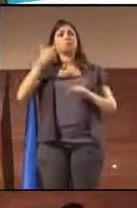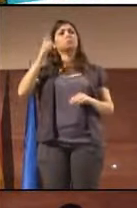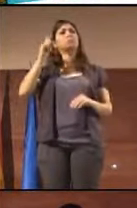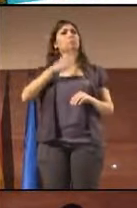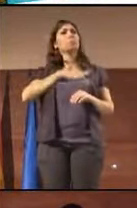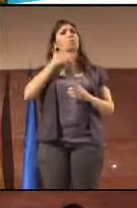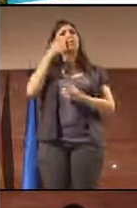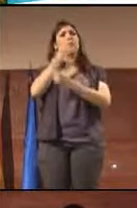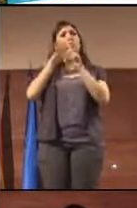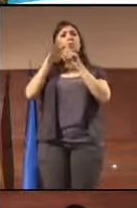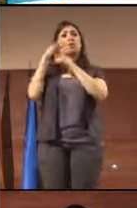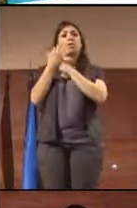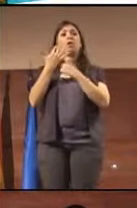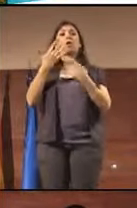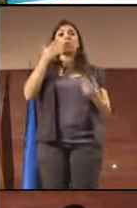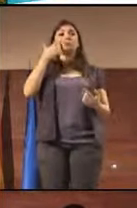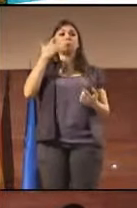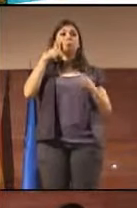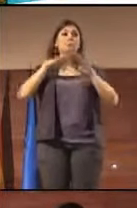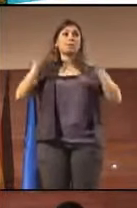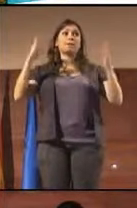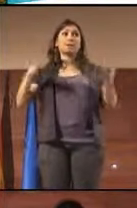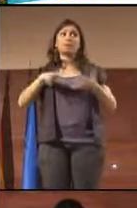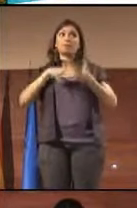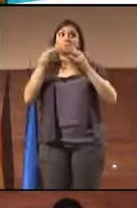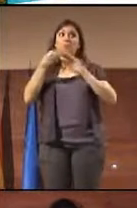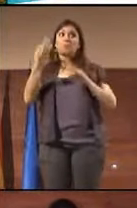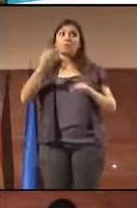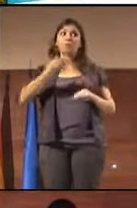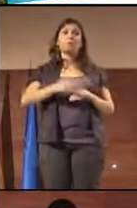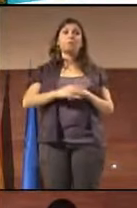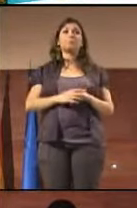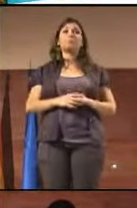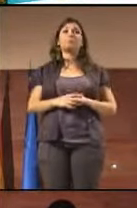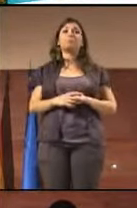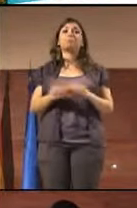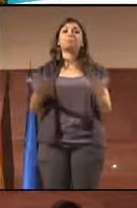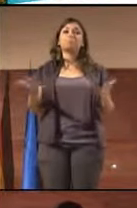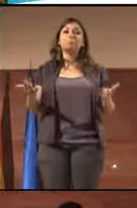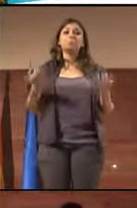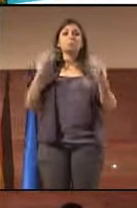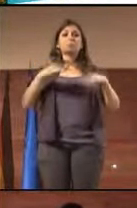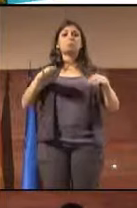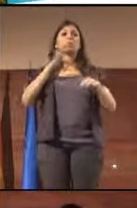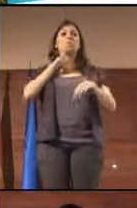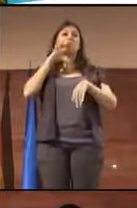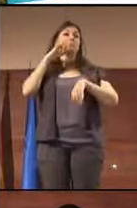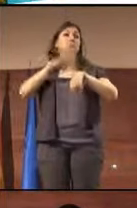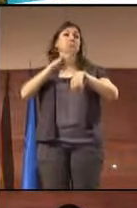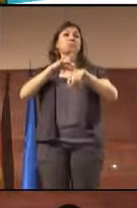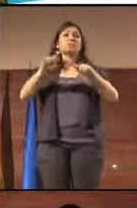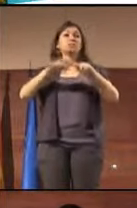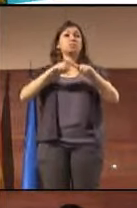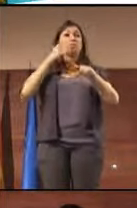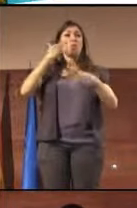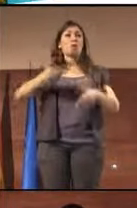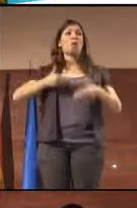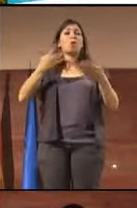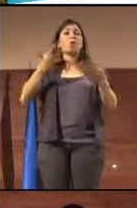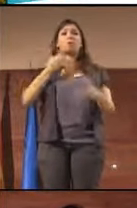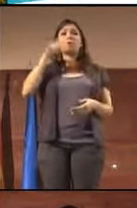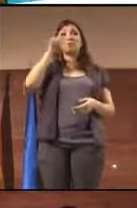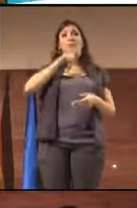casos en los que nos encontremos que necesitemos adaptar la mesa. Y normalmente las patologías que más nos encontramos para este tipo de cosas son